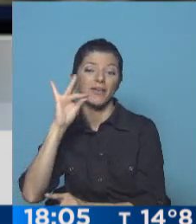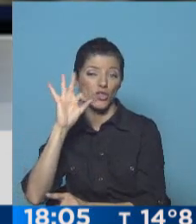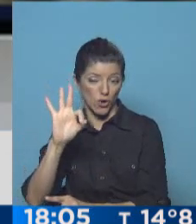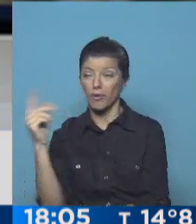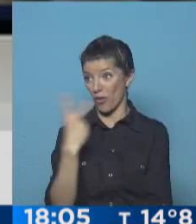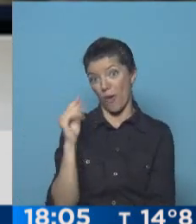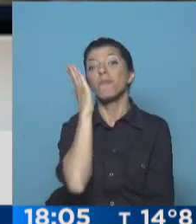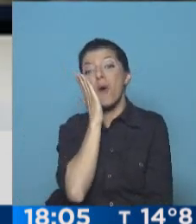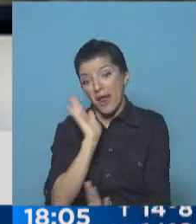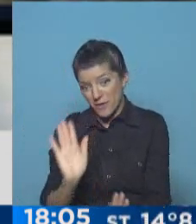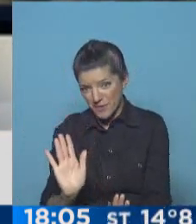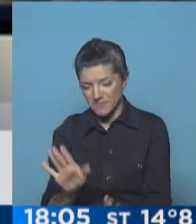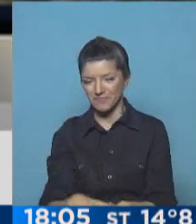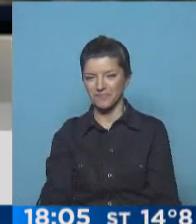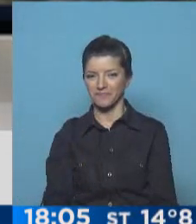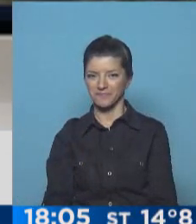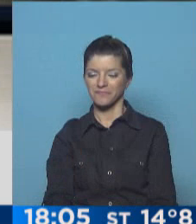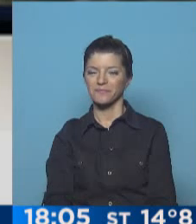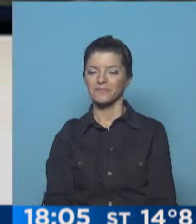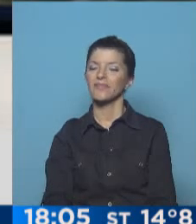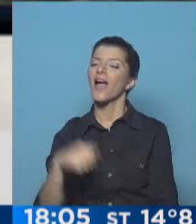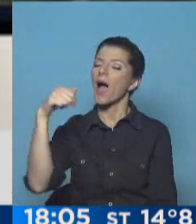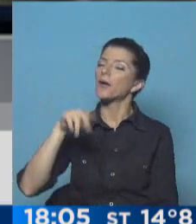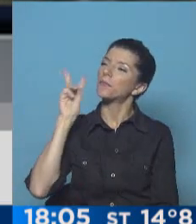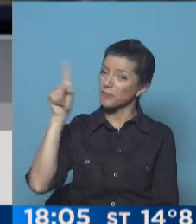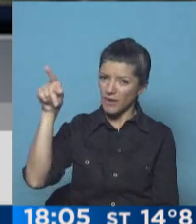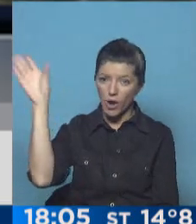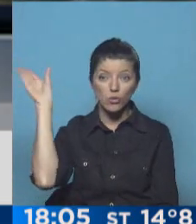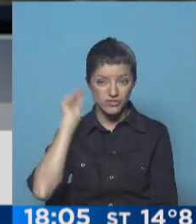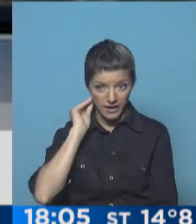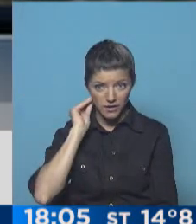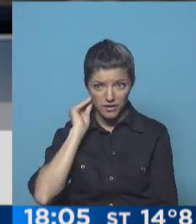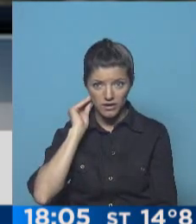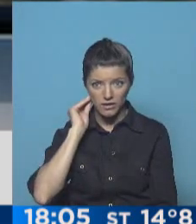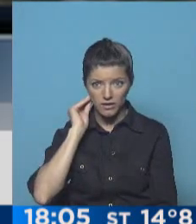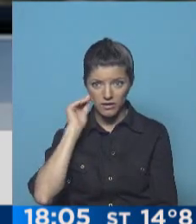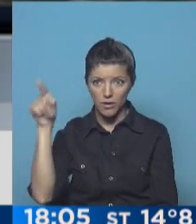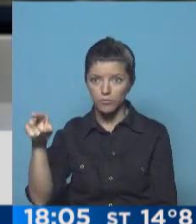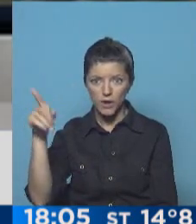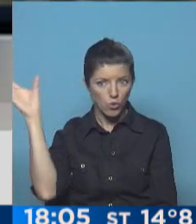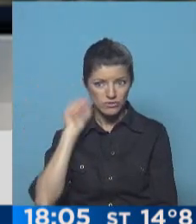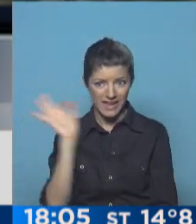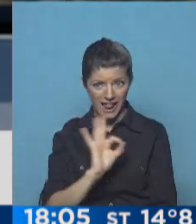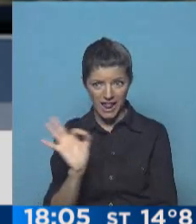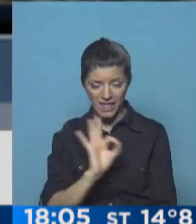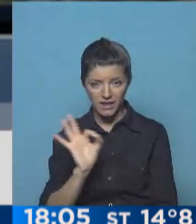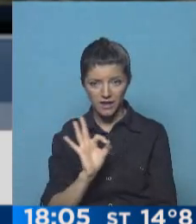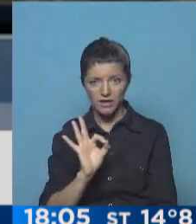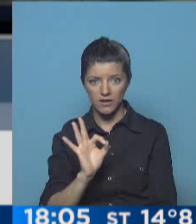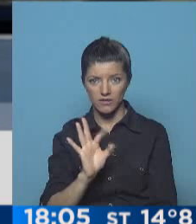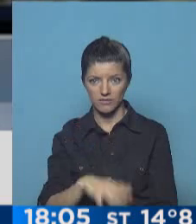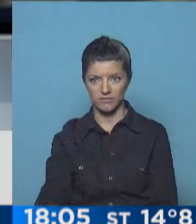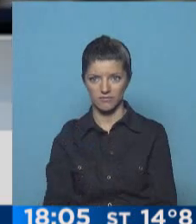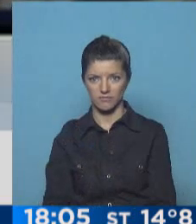que nos comunicamos con Gildo. ¿Me escuchás, Gildo? ¿No tenés retorno?